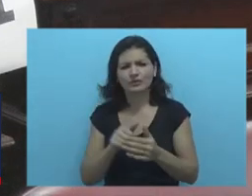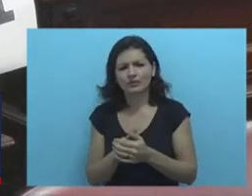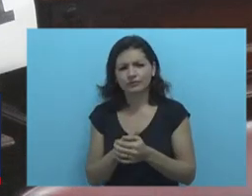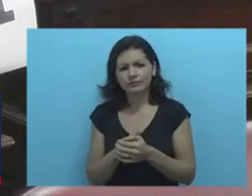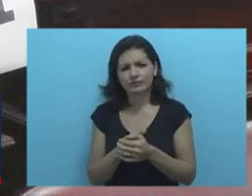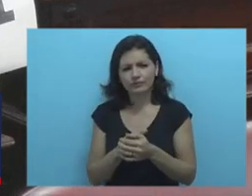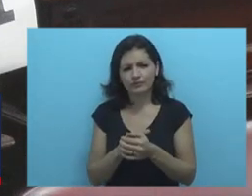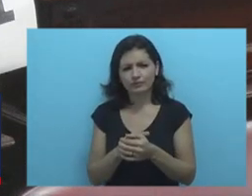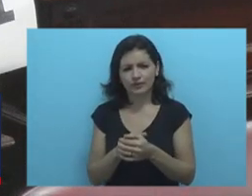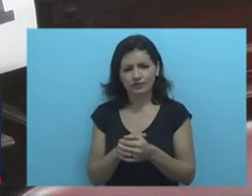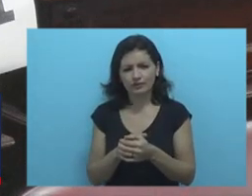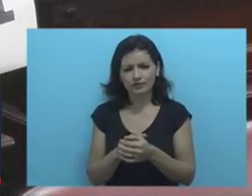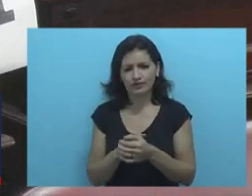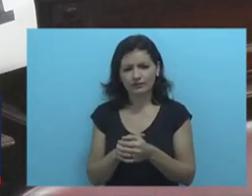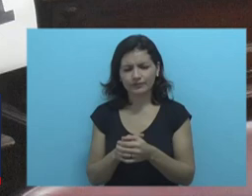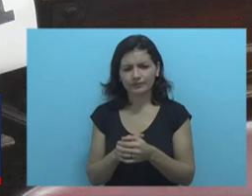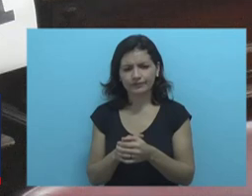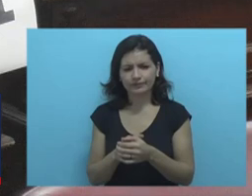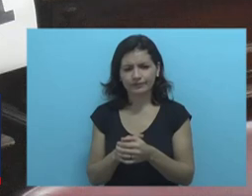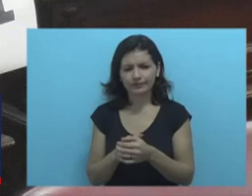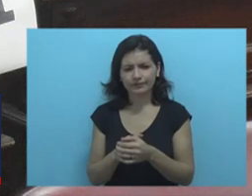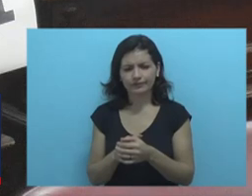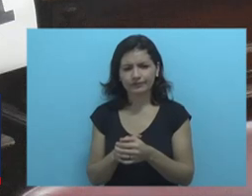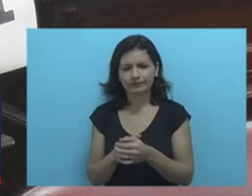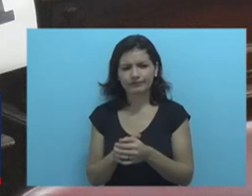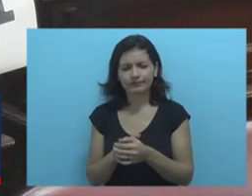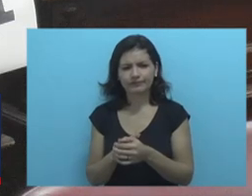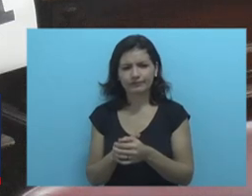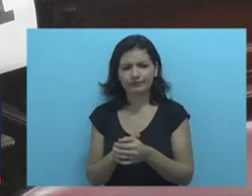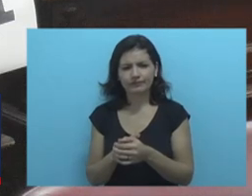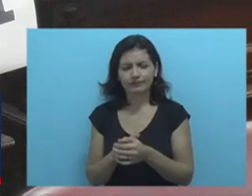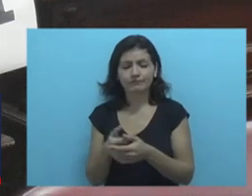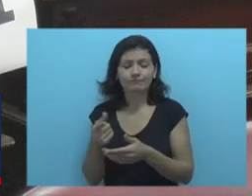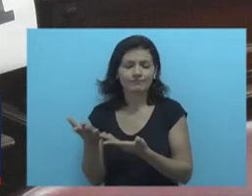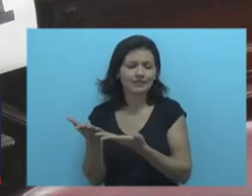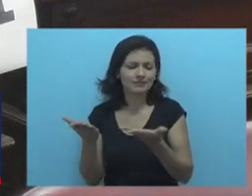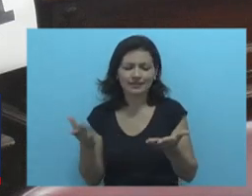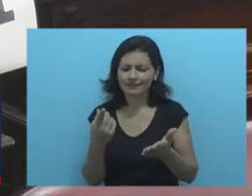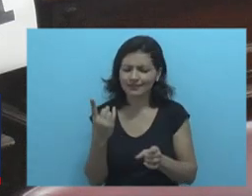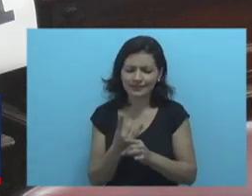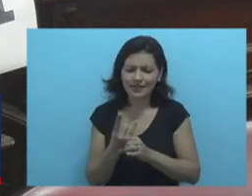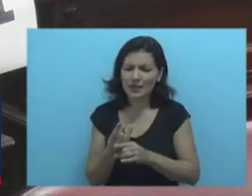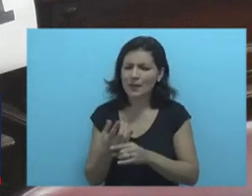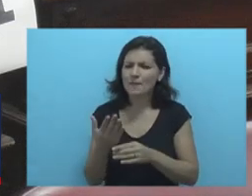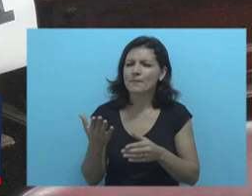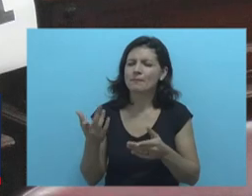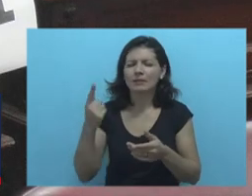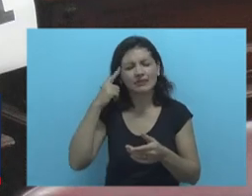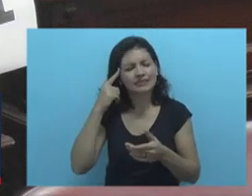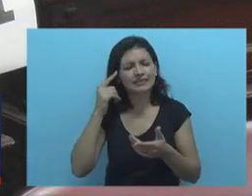tenía de lo que se venía, esa invitación permanente que él nos hacía a innovar, a